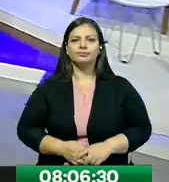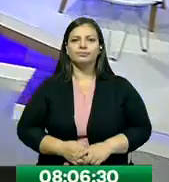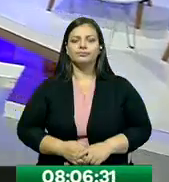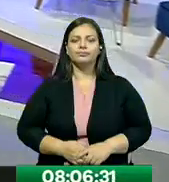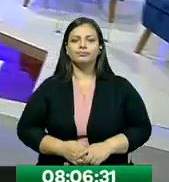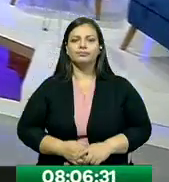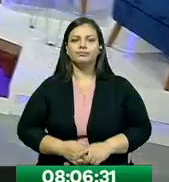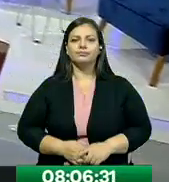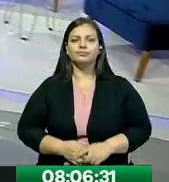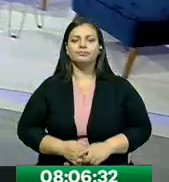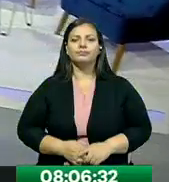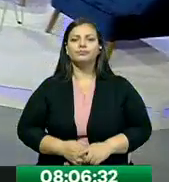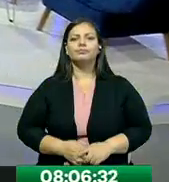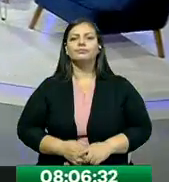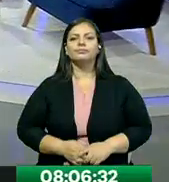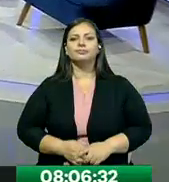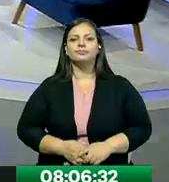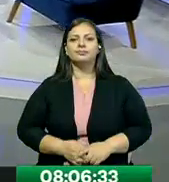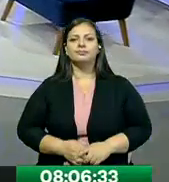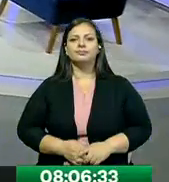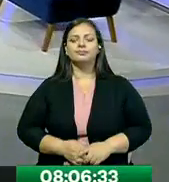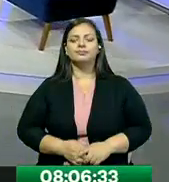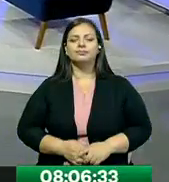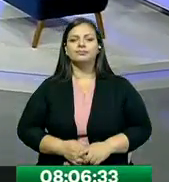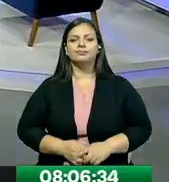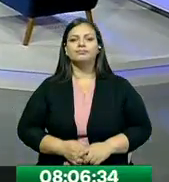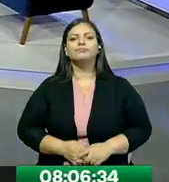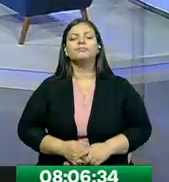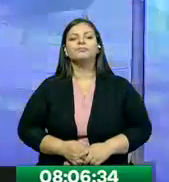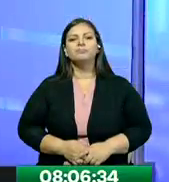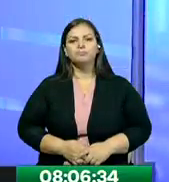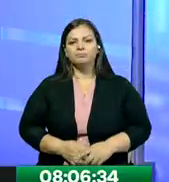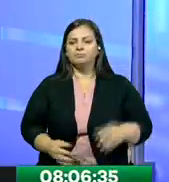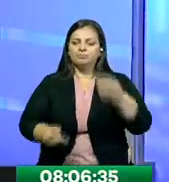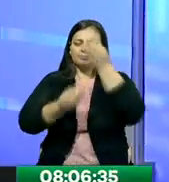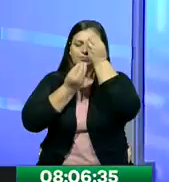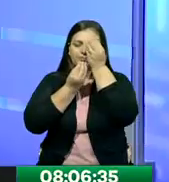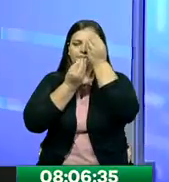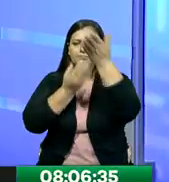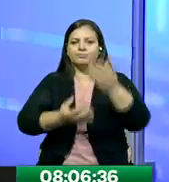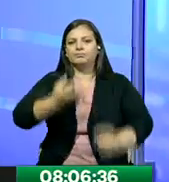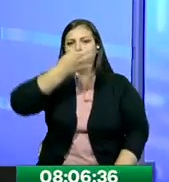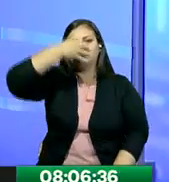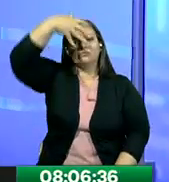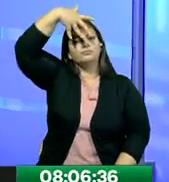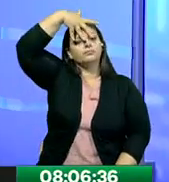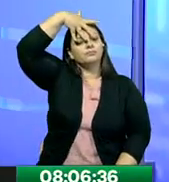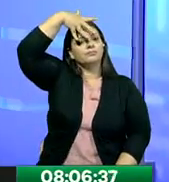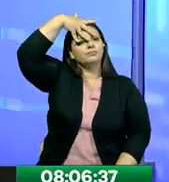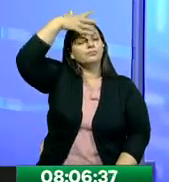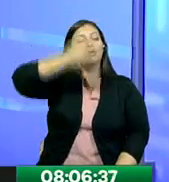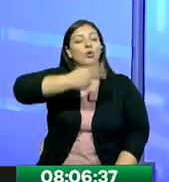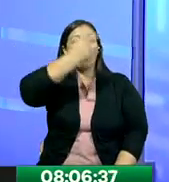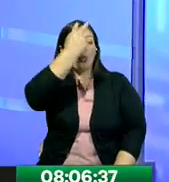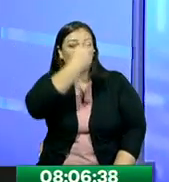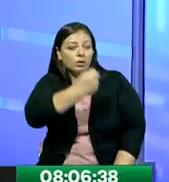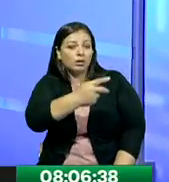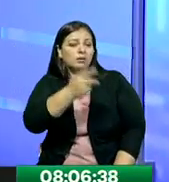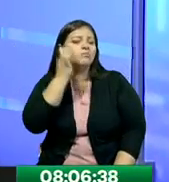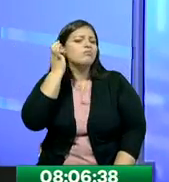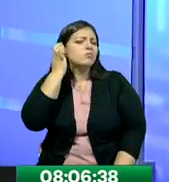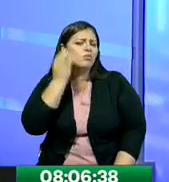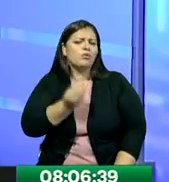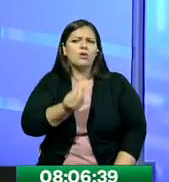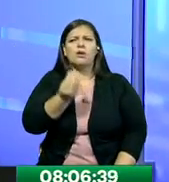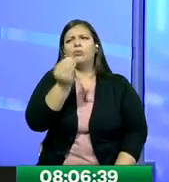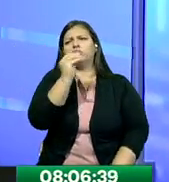Y una joven de 20 años de edad que trabajaba en un hotel murió tras recibir 2 puñaladas en el pecho. Se presume que el autor del